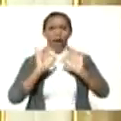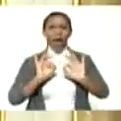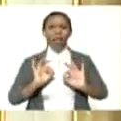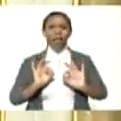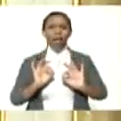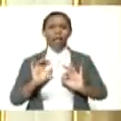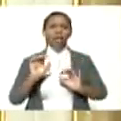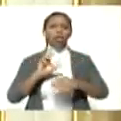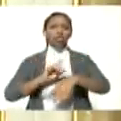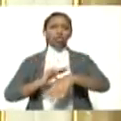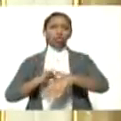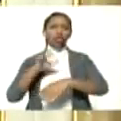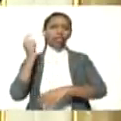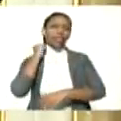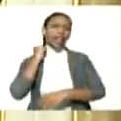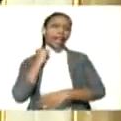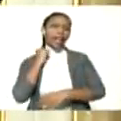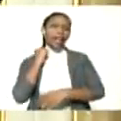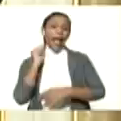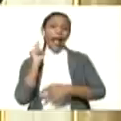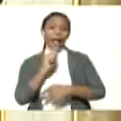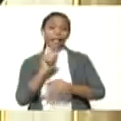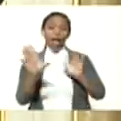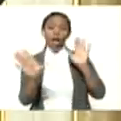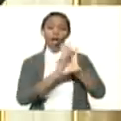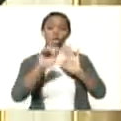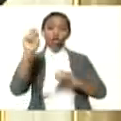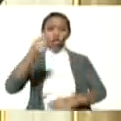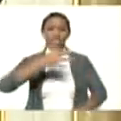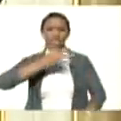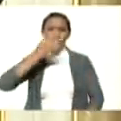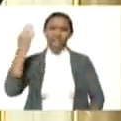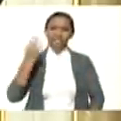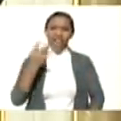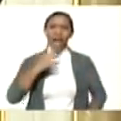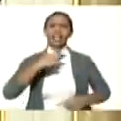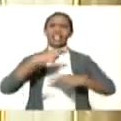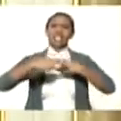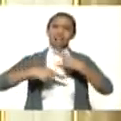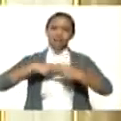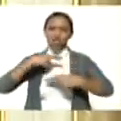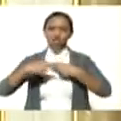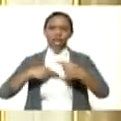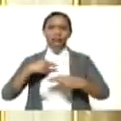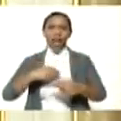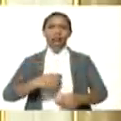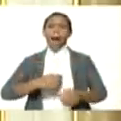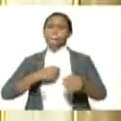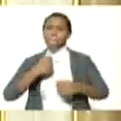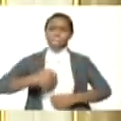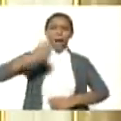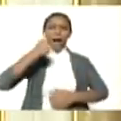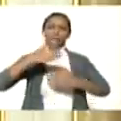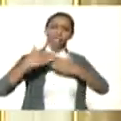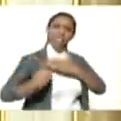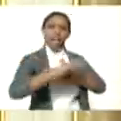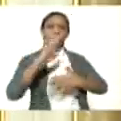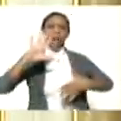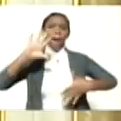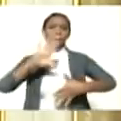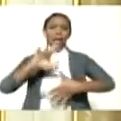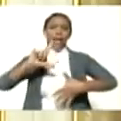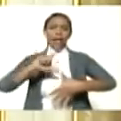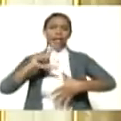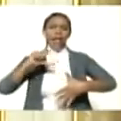Taret, una constitución verdaderamente revolucionaria, la más avanzada de América Latina y el